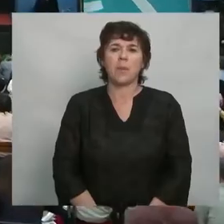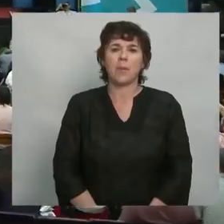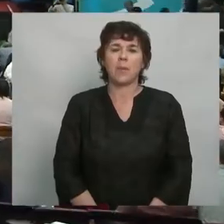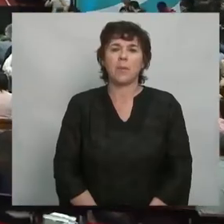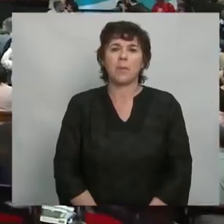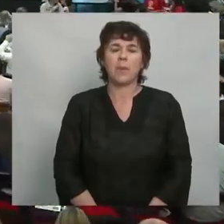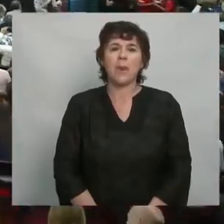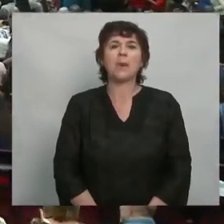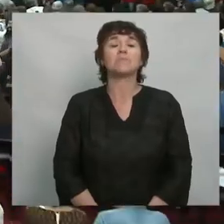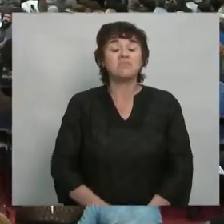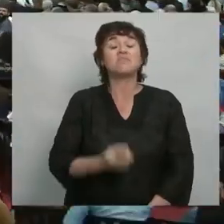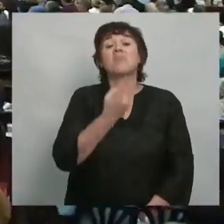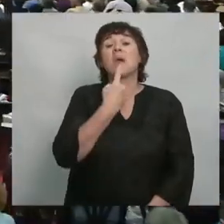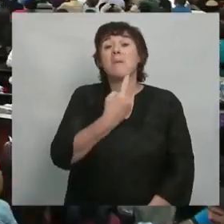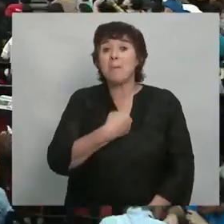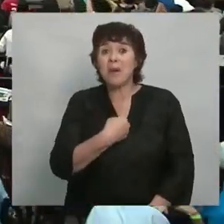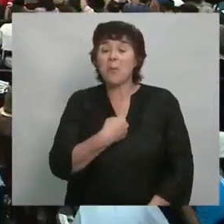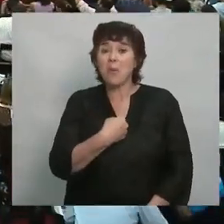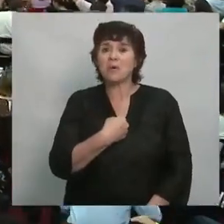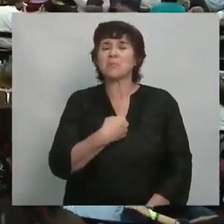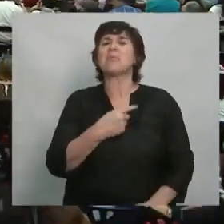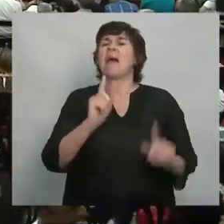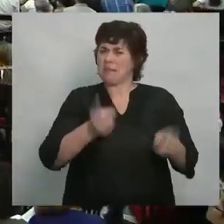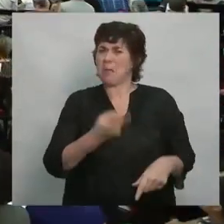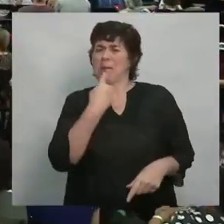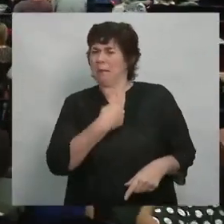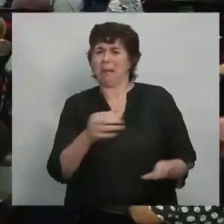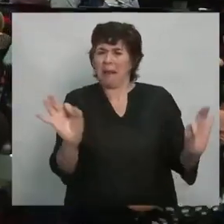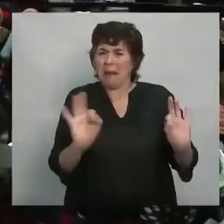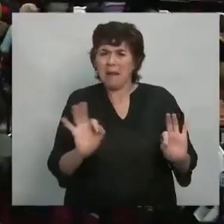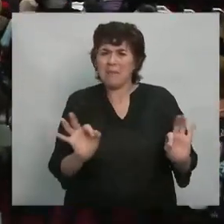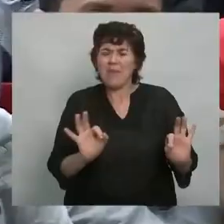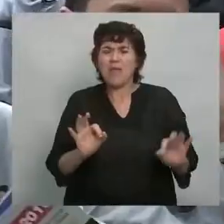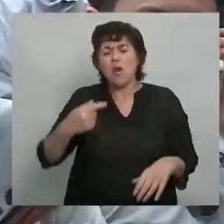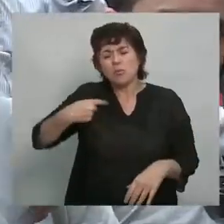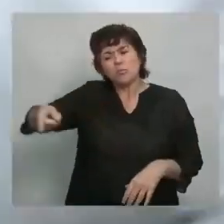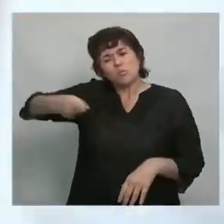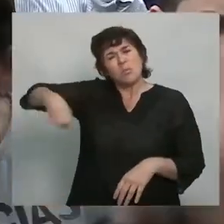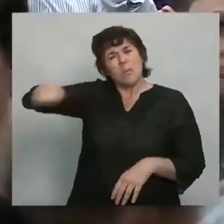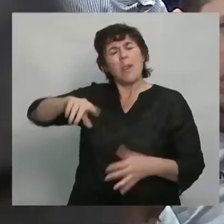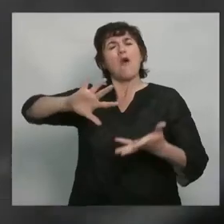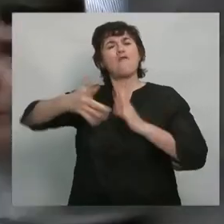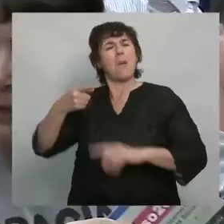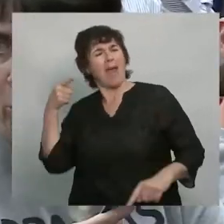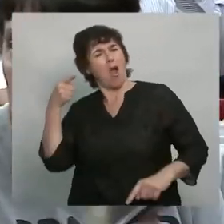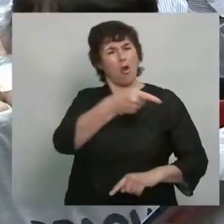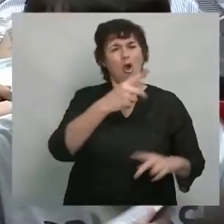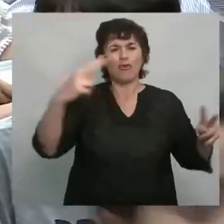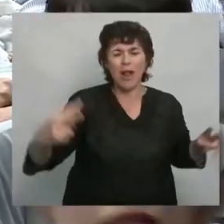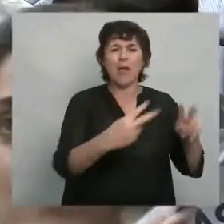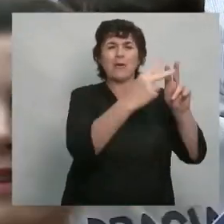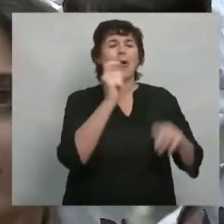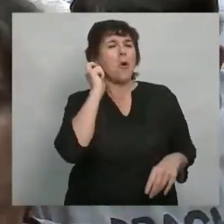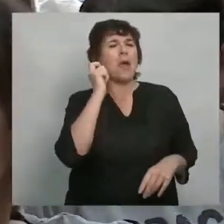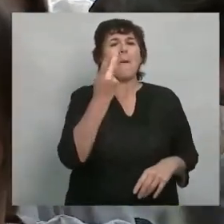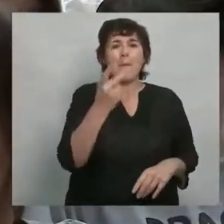Se nos ha preguntado y se nos ha dicho sin preguntarnos si nosotros no éramos la contracumbre del G20. Y